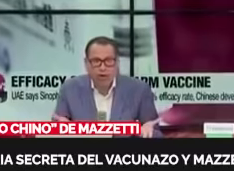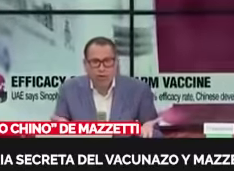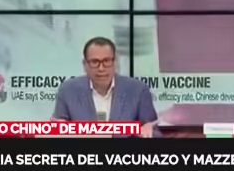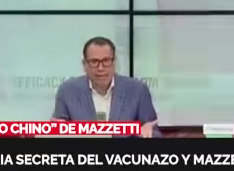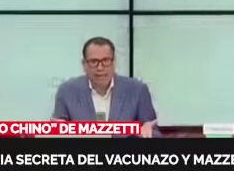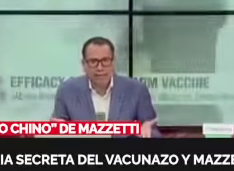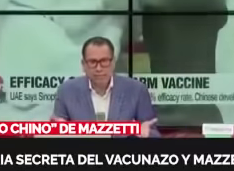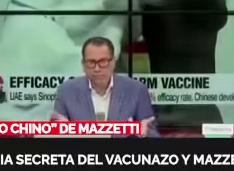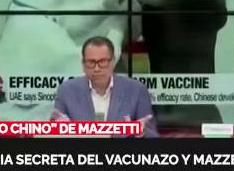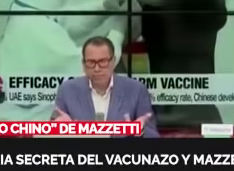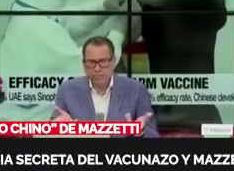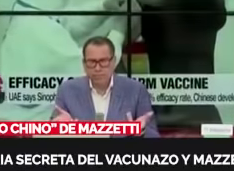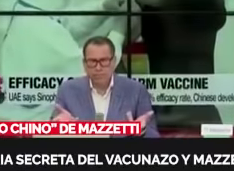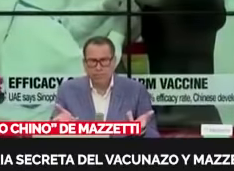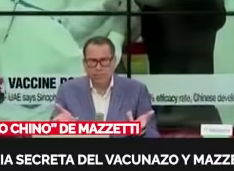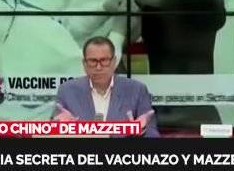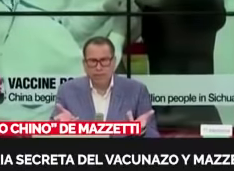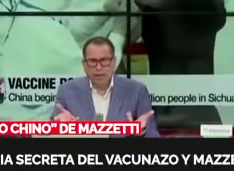tema que ya conozco el tema.